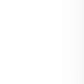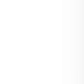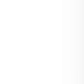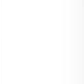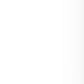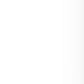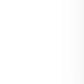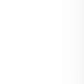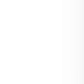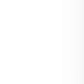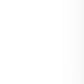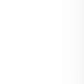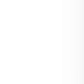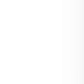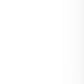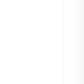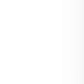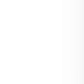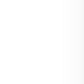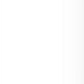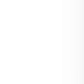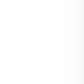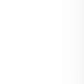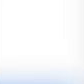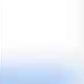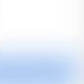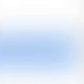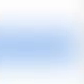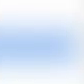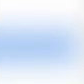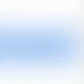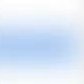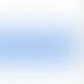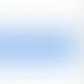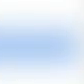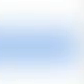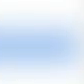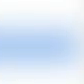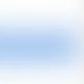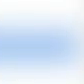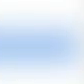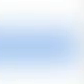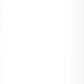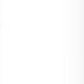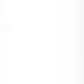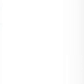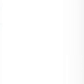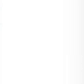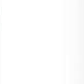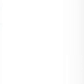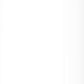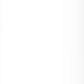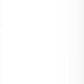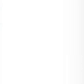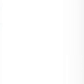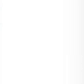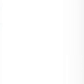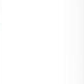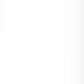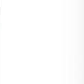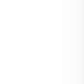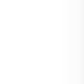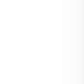mis redes oficiales tanto de facebook como de twitter sí donde tú puedes entrar o clickear